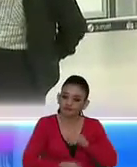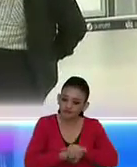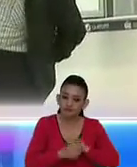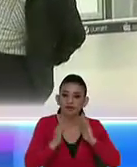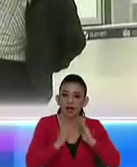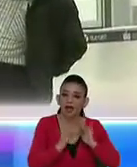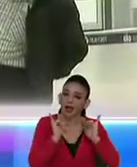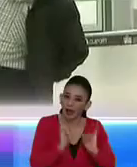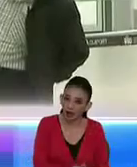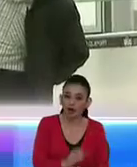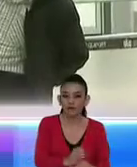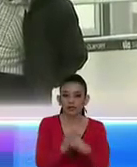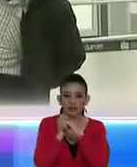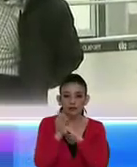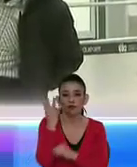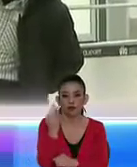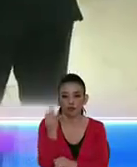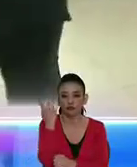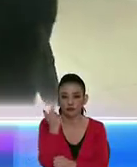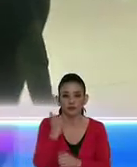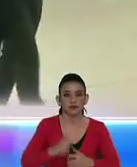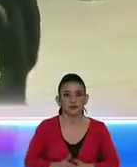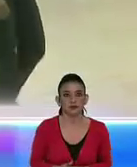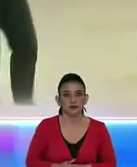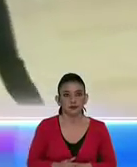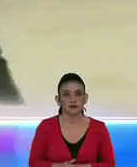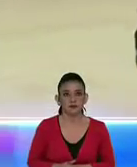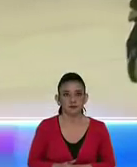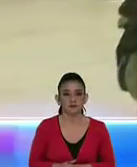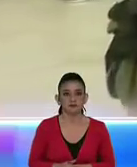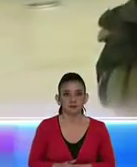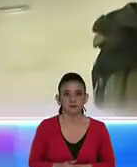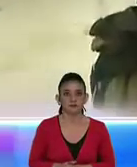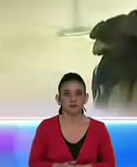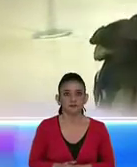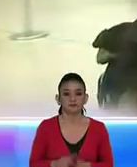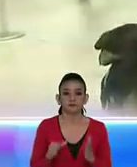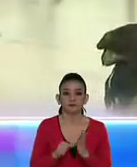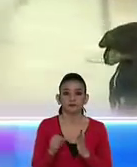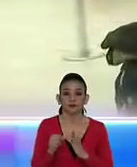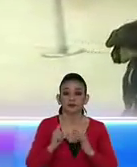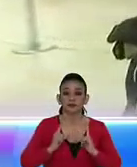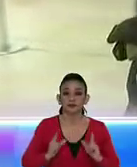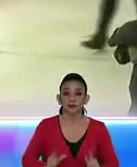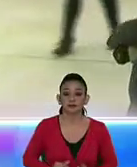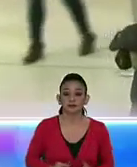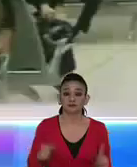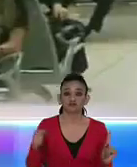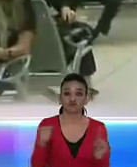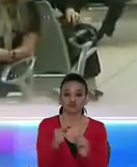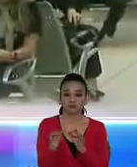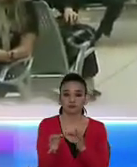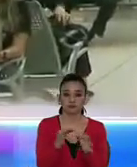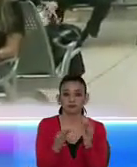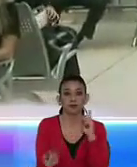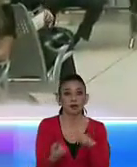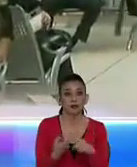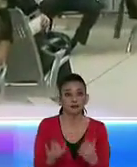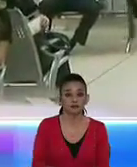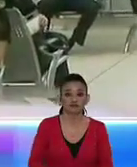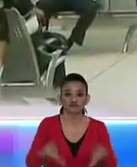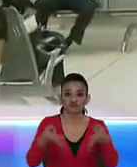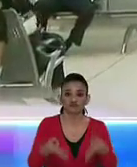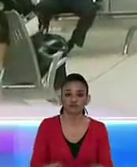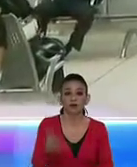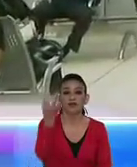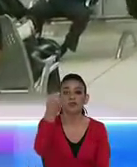de 14 días. Tal como ha mencionado también la ministra de Salud Catalina Andramuño, hasta el momento se confirman